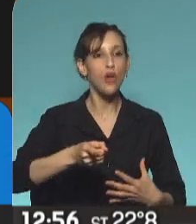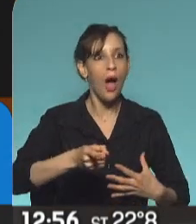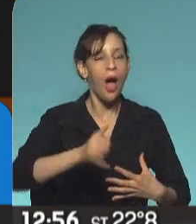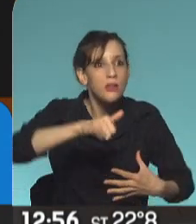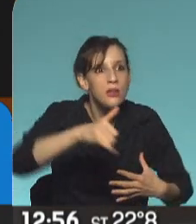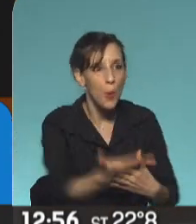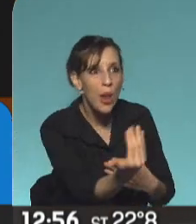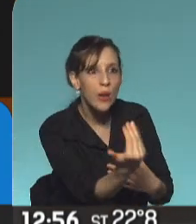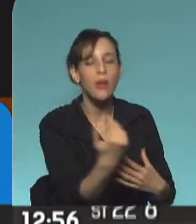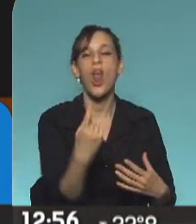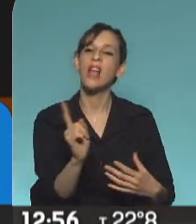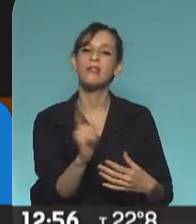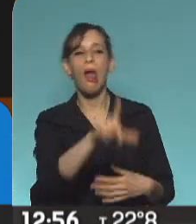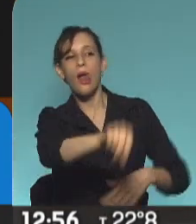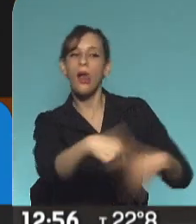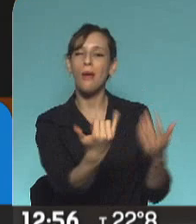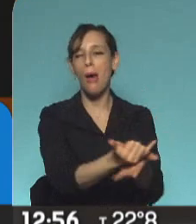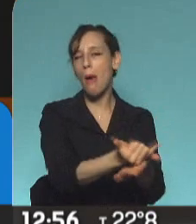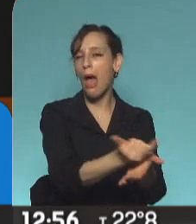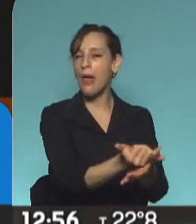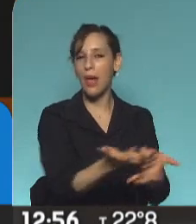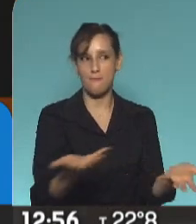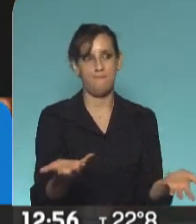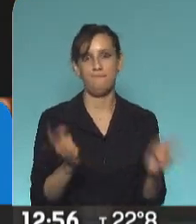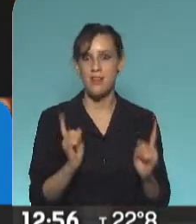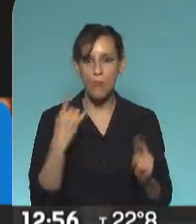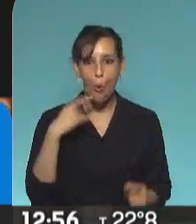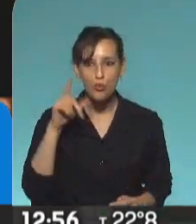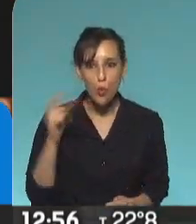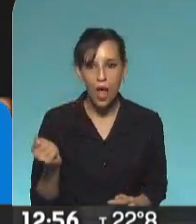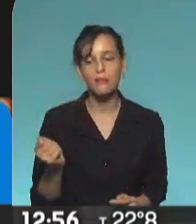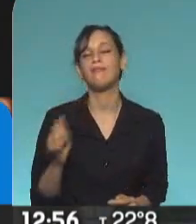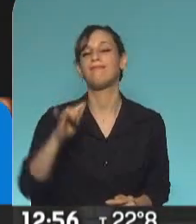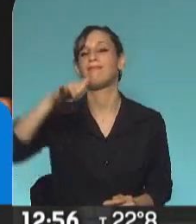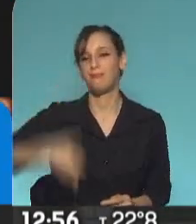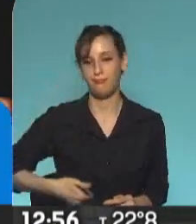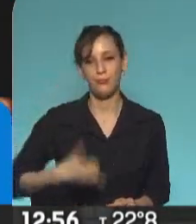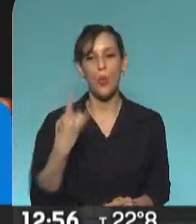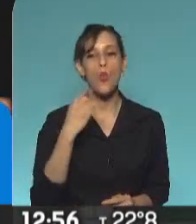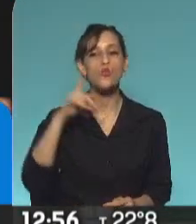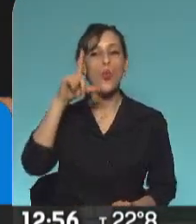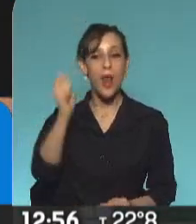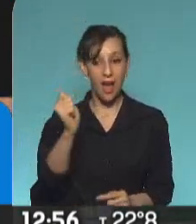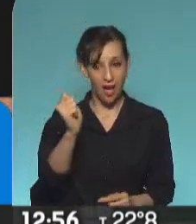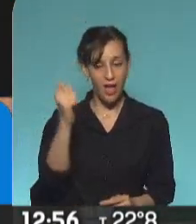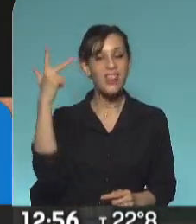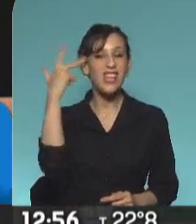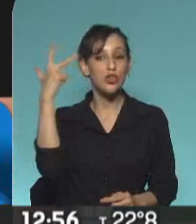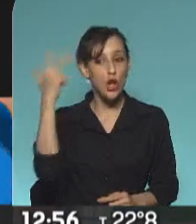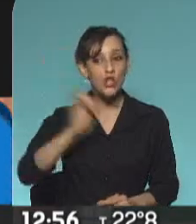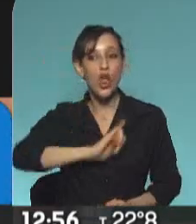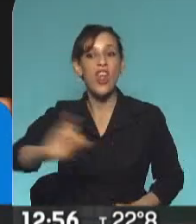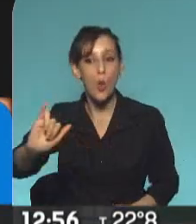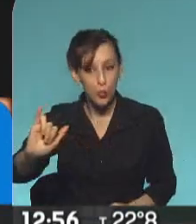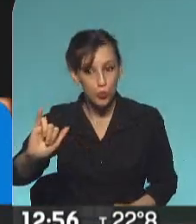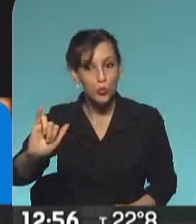exponiendo a la víctima una situación bueno como el caso de urso totalmente en el caso de las habladas ocho denuncias que después pudimos corroborar que fueron